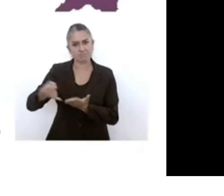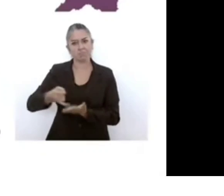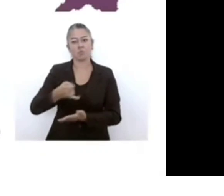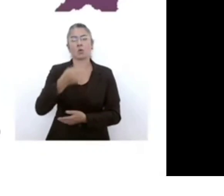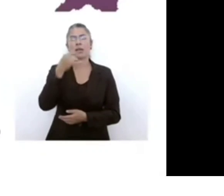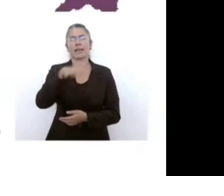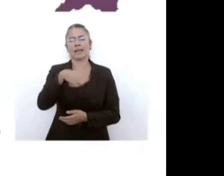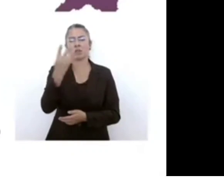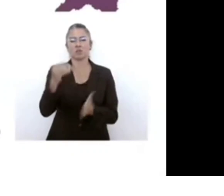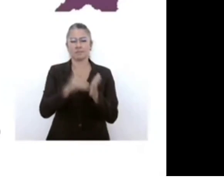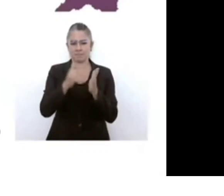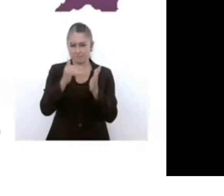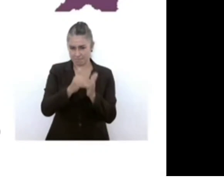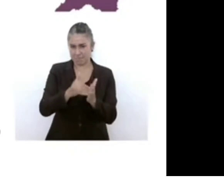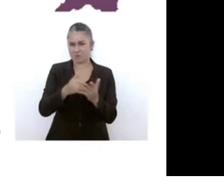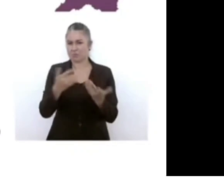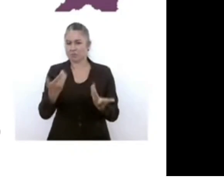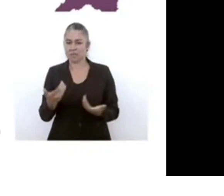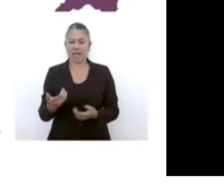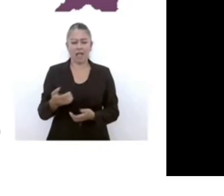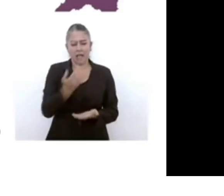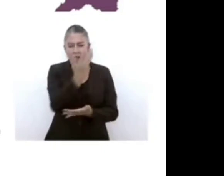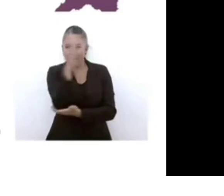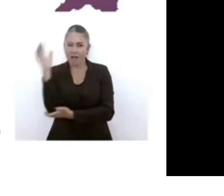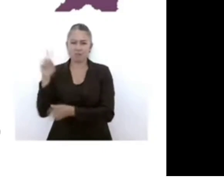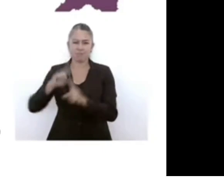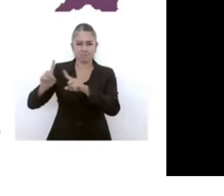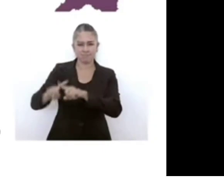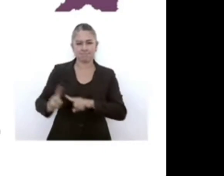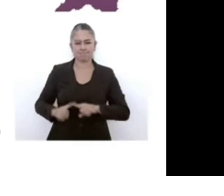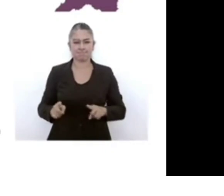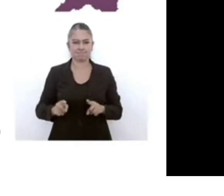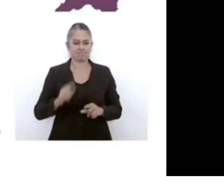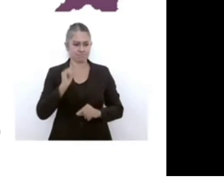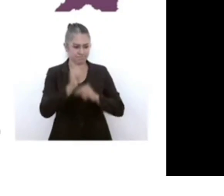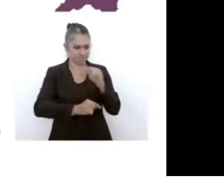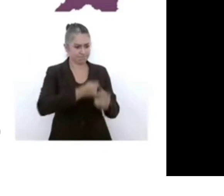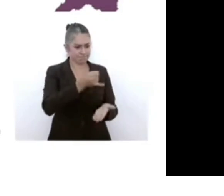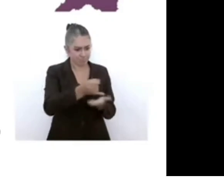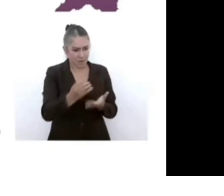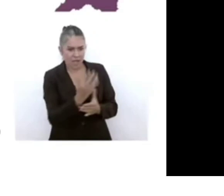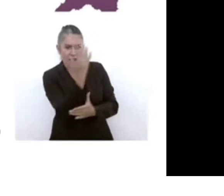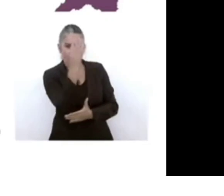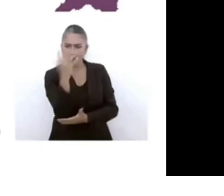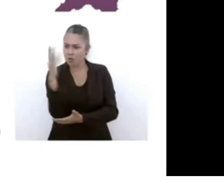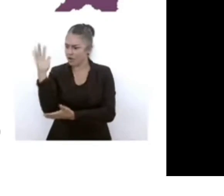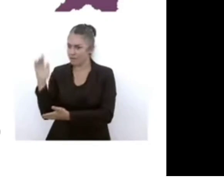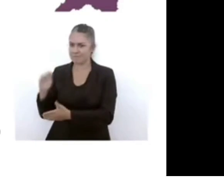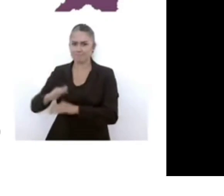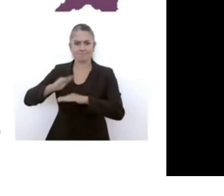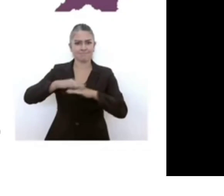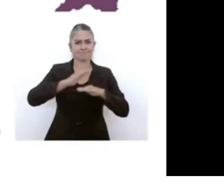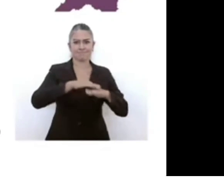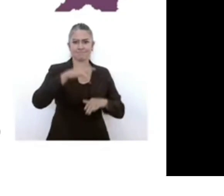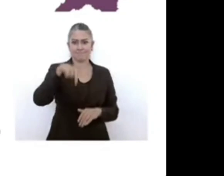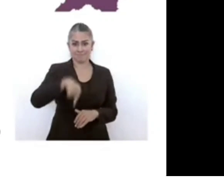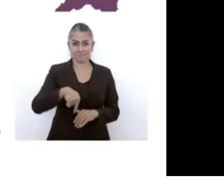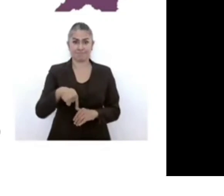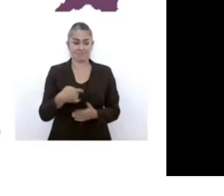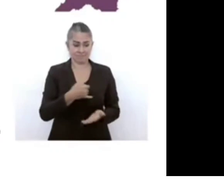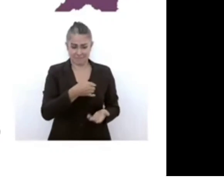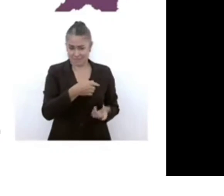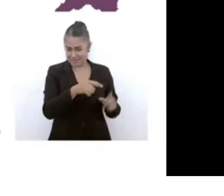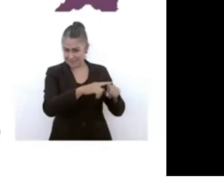14.961.000 árboles maderables y frutales. Se reforestan 12.470 hectáreas del estado, donde